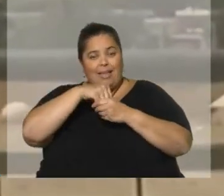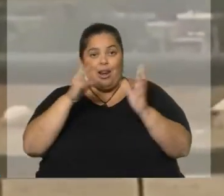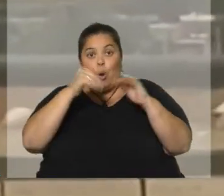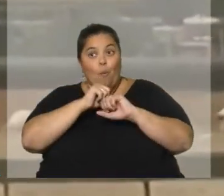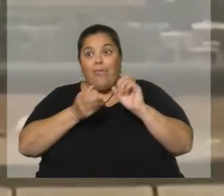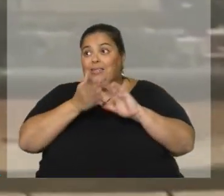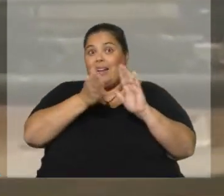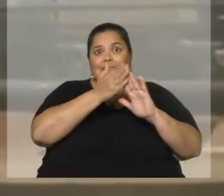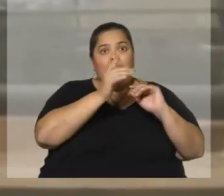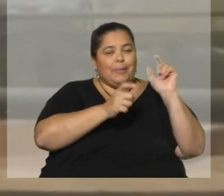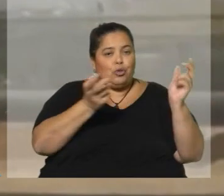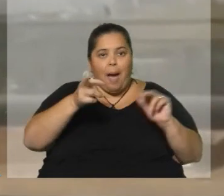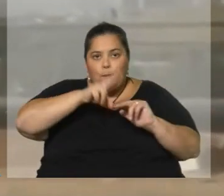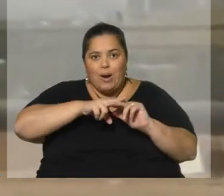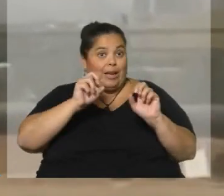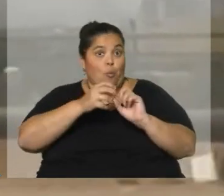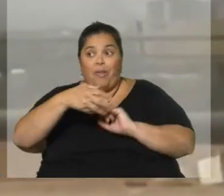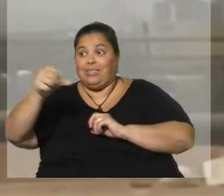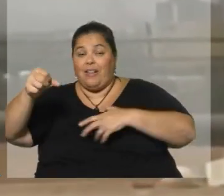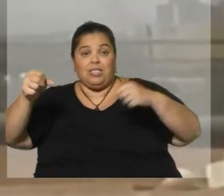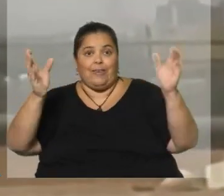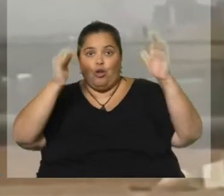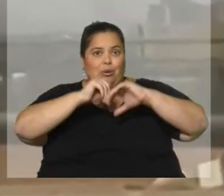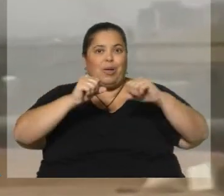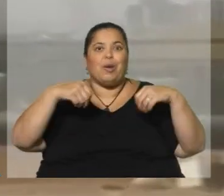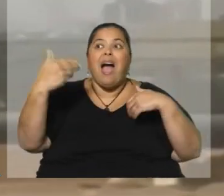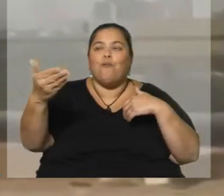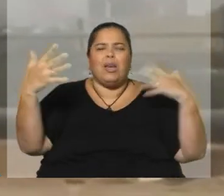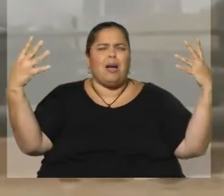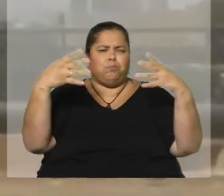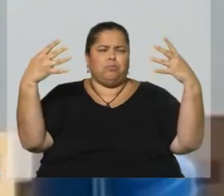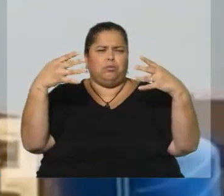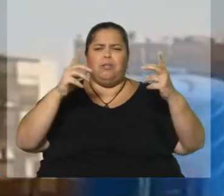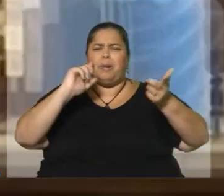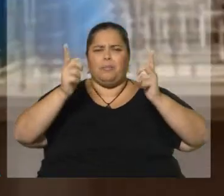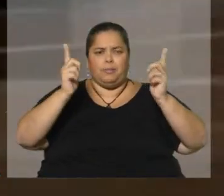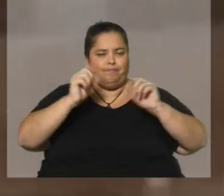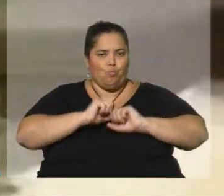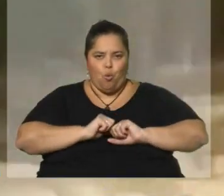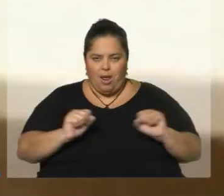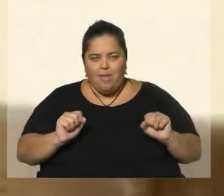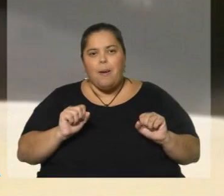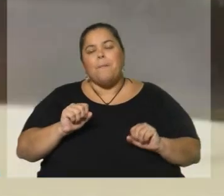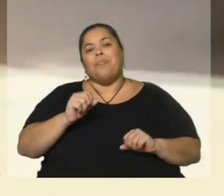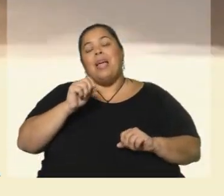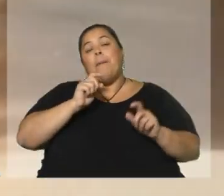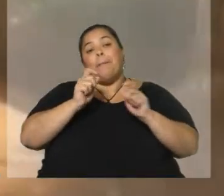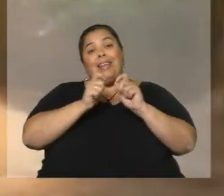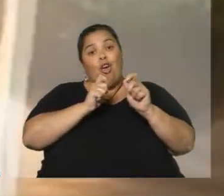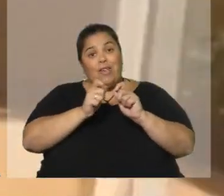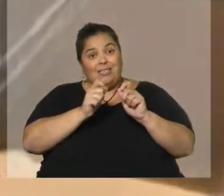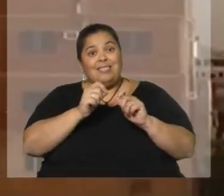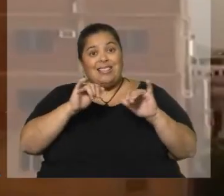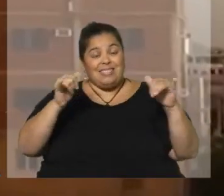conviven con los muertos, que no pueden ser evacuados por la intensidad de los choques. 17 periodistas de la agencia de noticias estatal sudanesa Suna